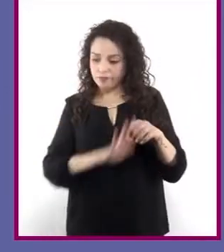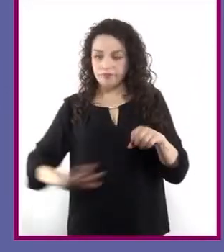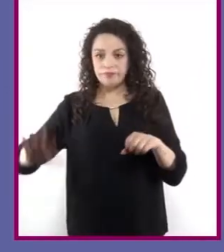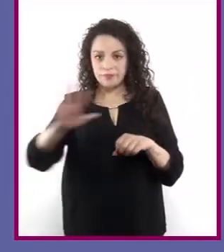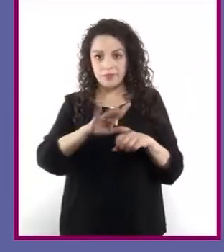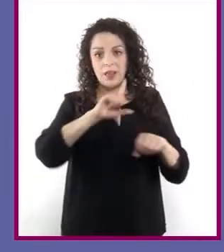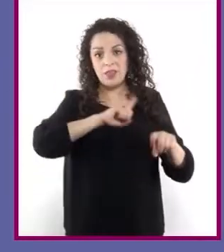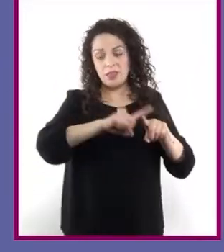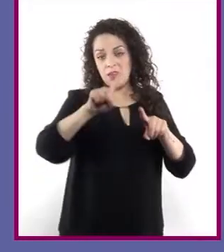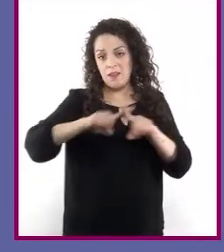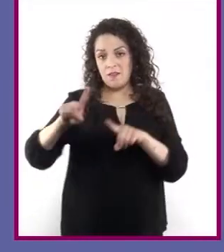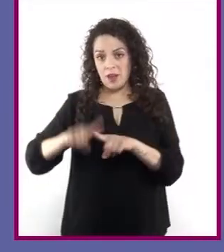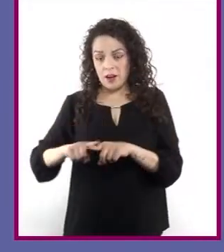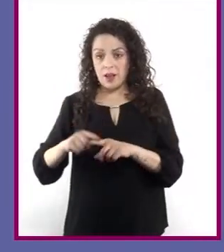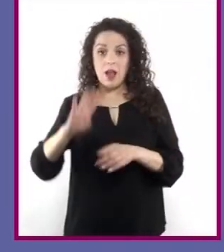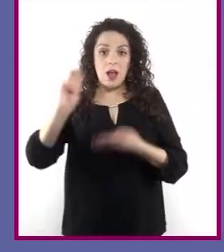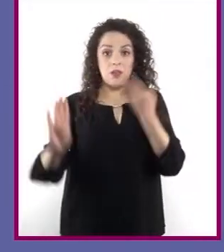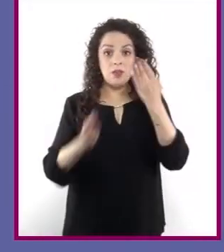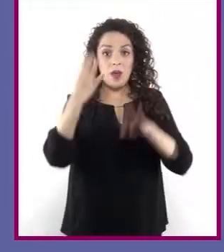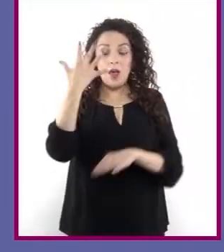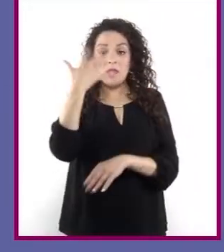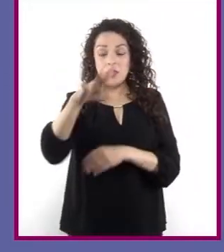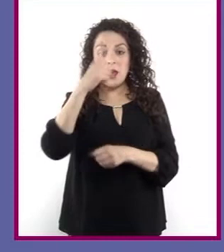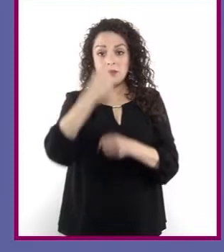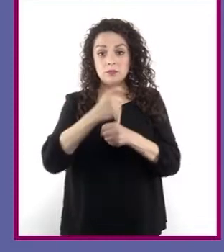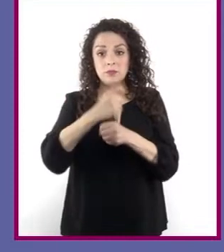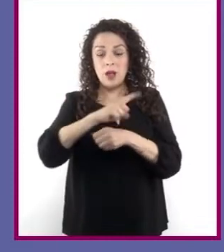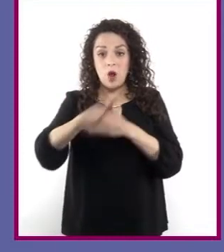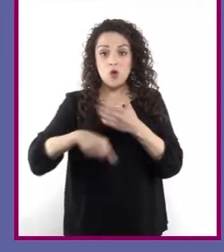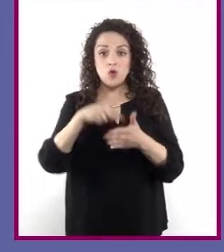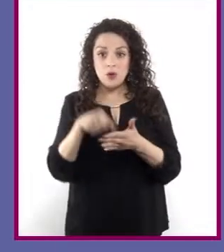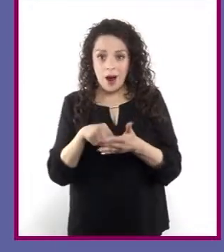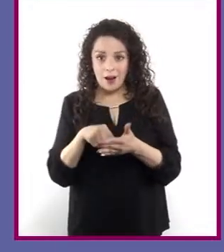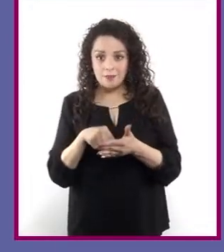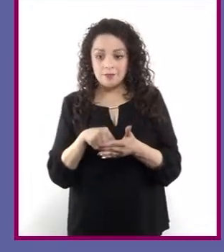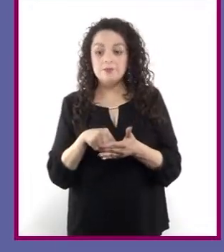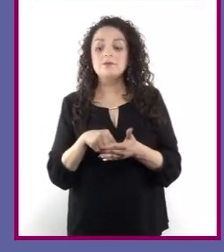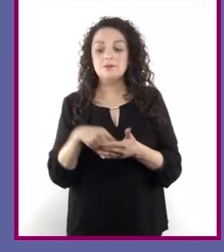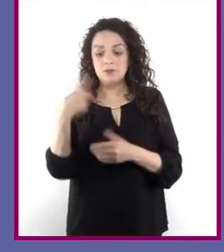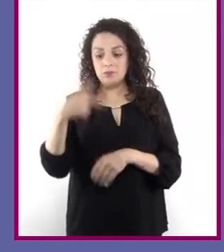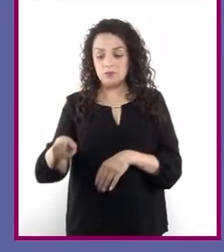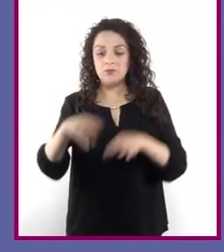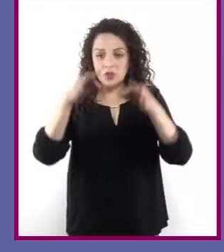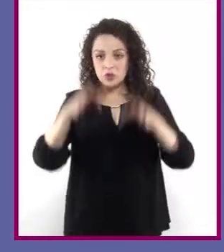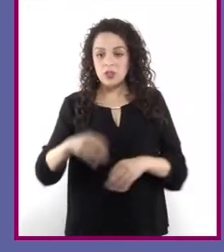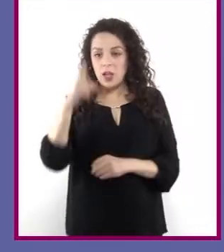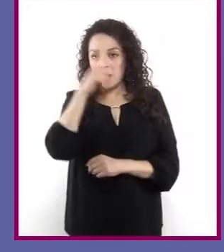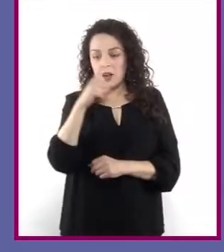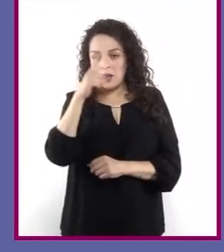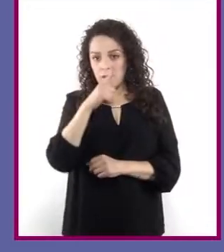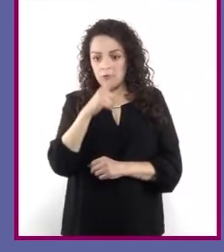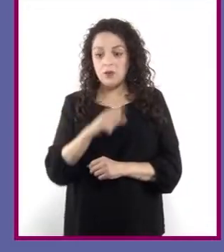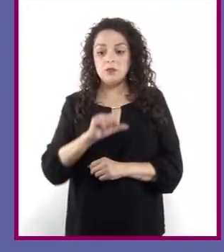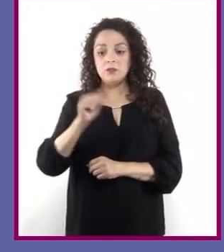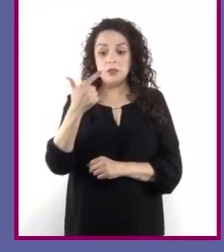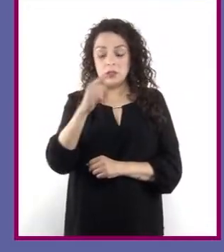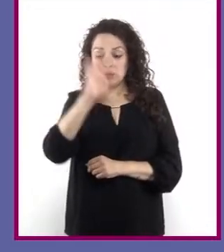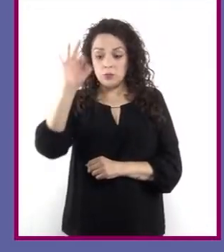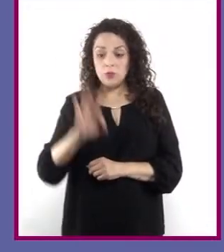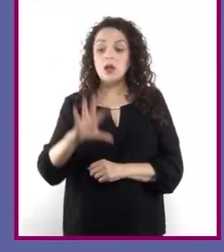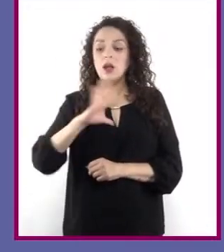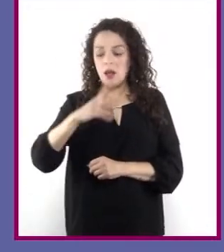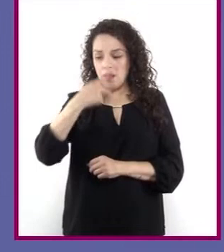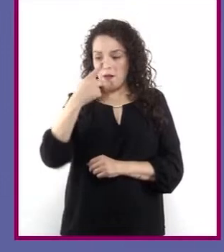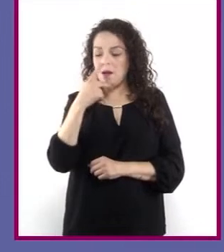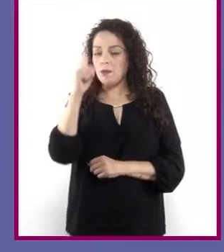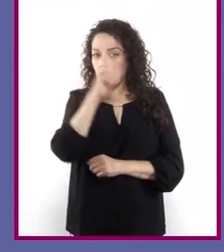mundial está entre los 10 primeros lugares con más lenguas originarias. El 7% de toda su población habla alguna lengua indígena.